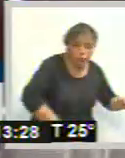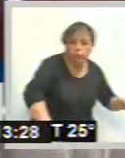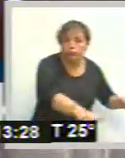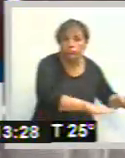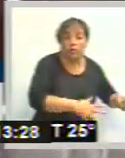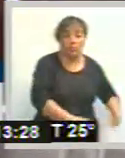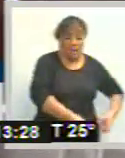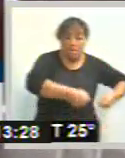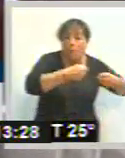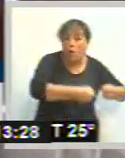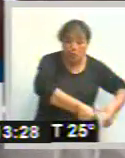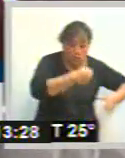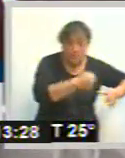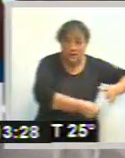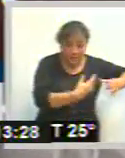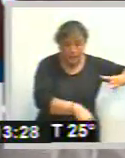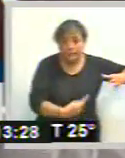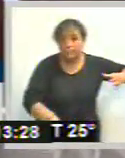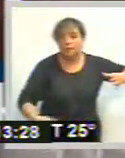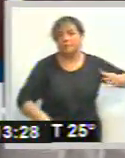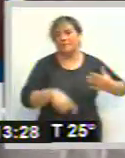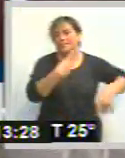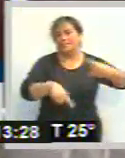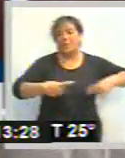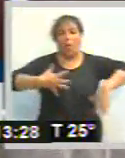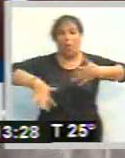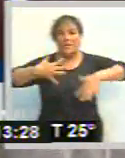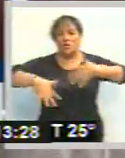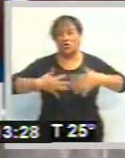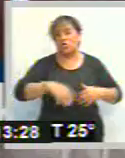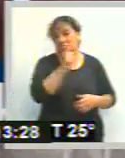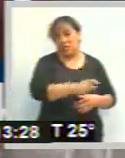unas bolsas de residuo encontraron muchísimos restos de personas.